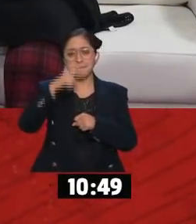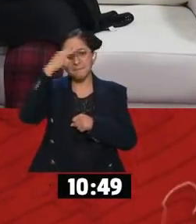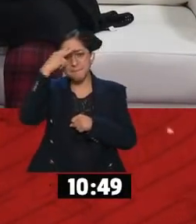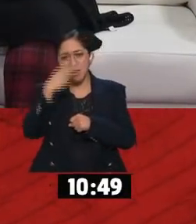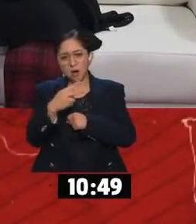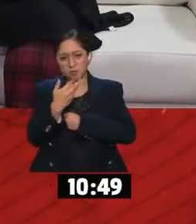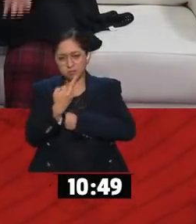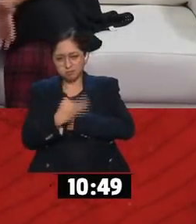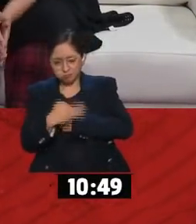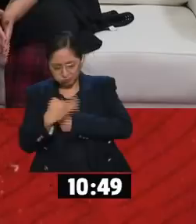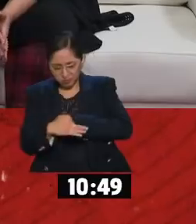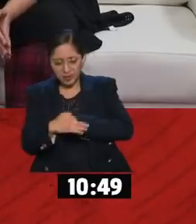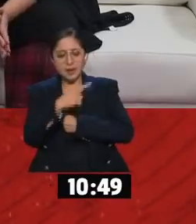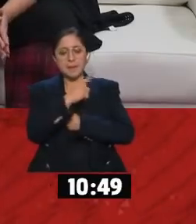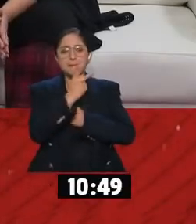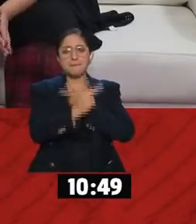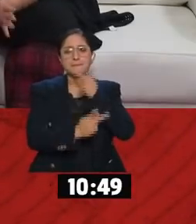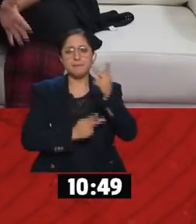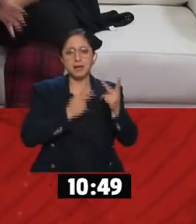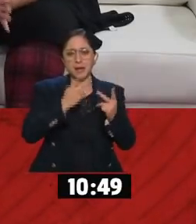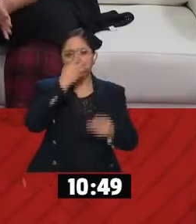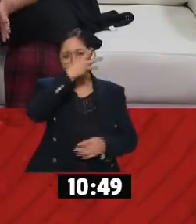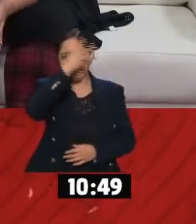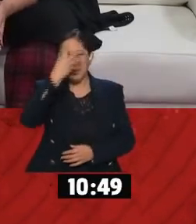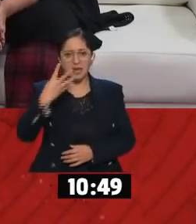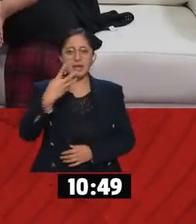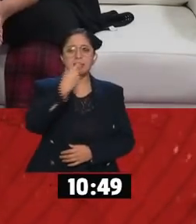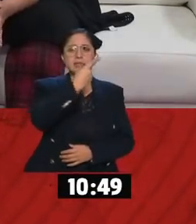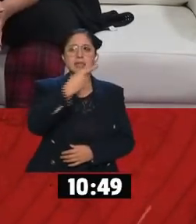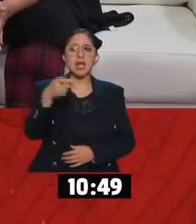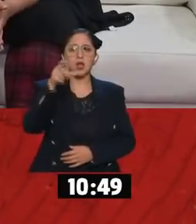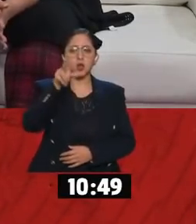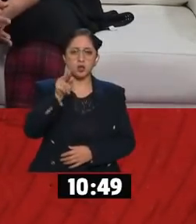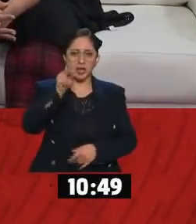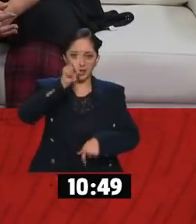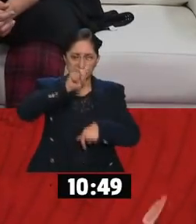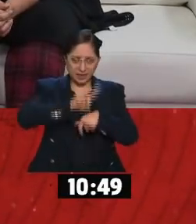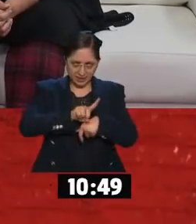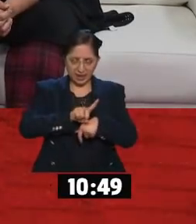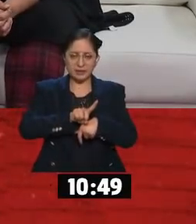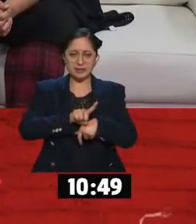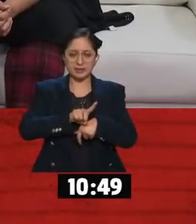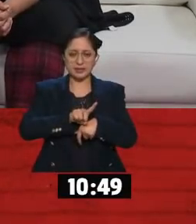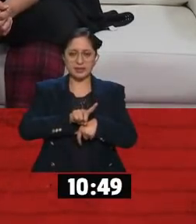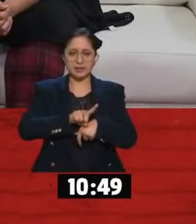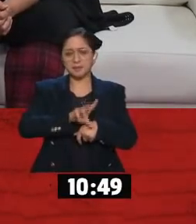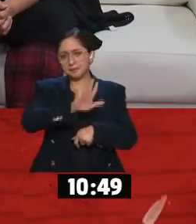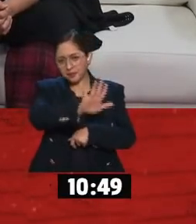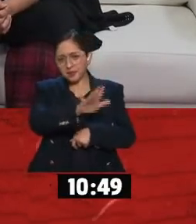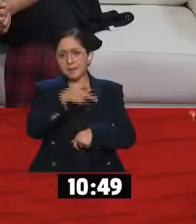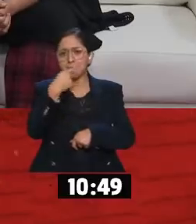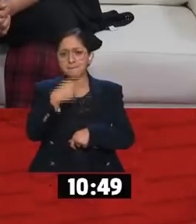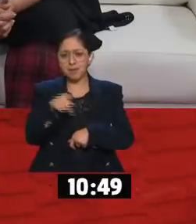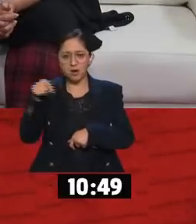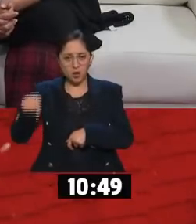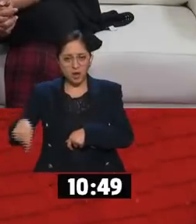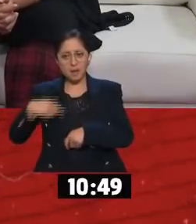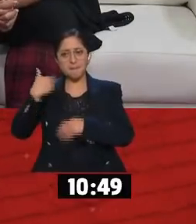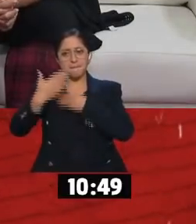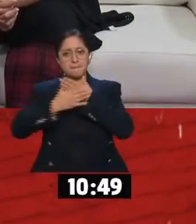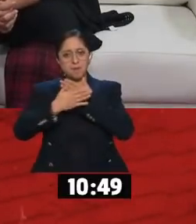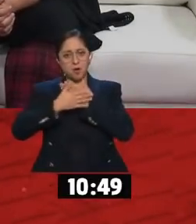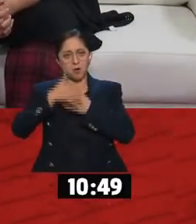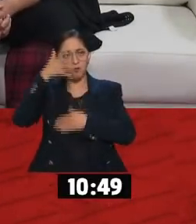está dando, tienen una visa por 180 días, que es una visa humanitaria. La que se da aquí. ¿Pero ellas hacia dónde van? ¿Hacia Estados